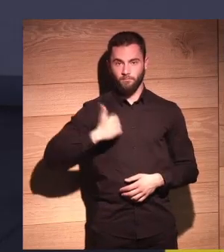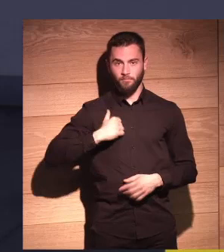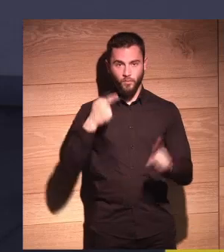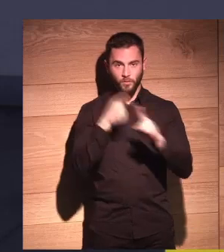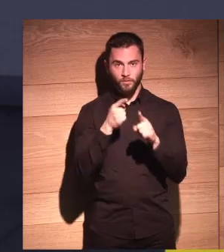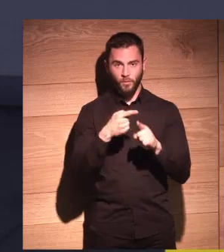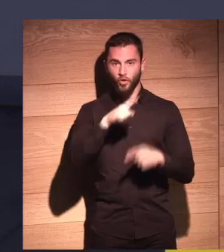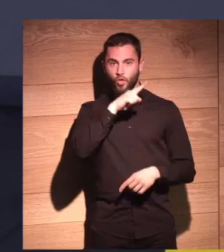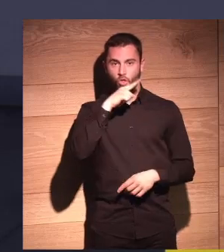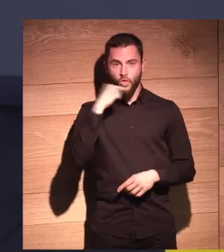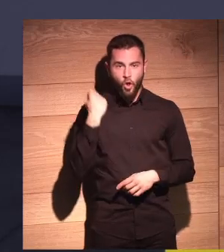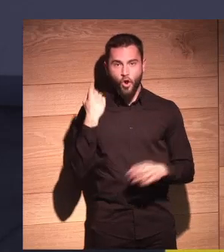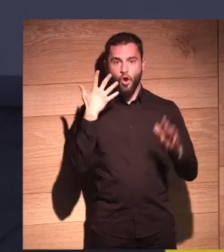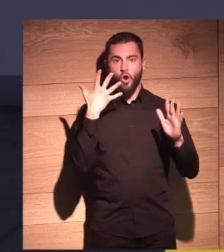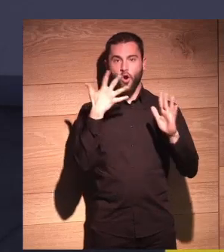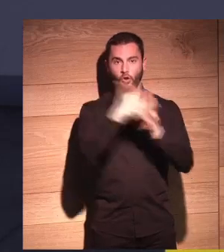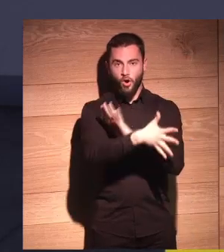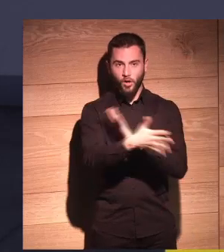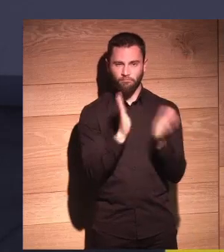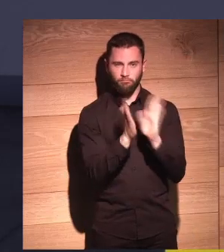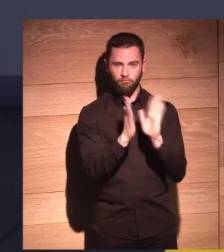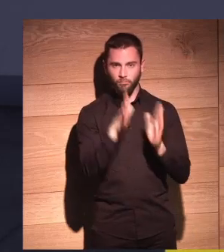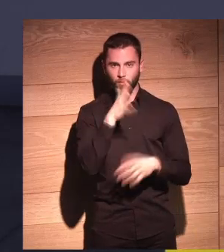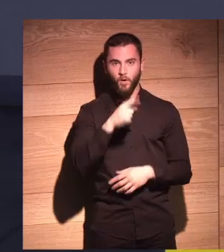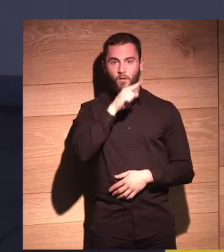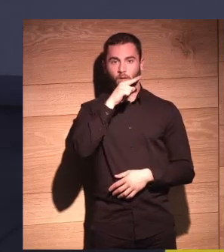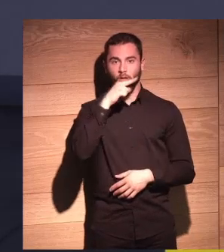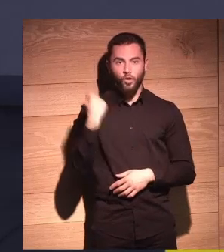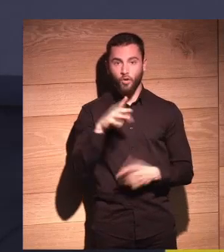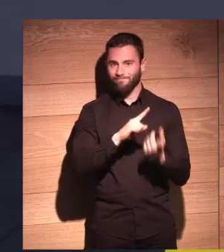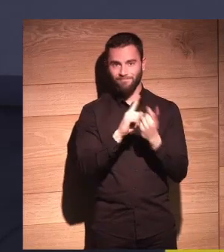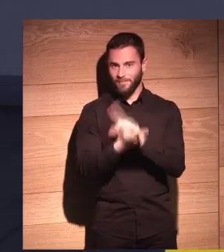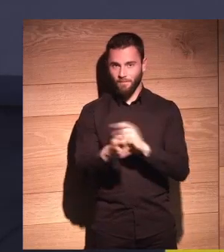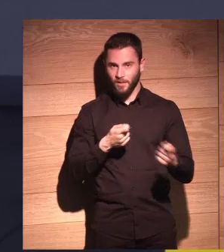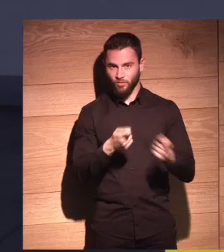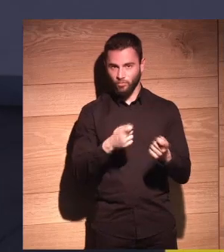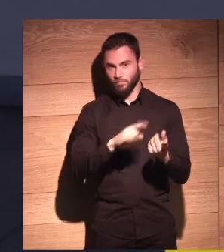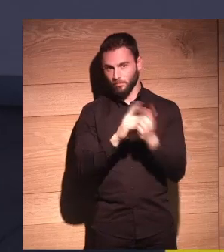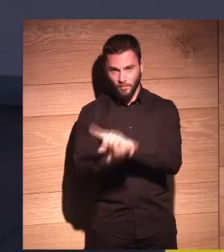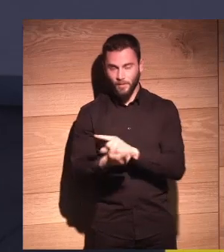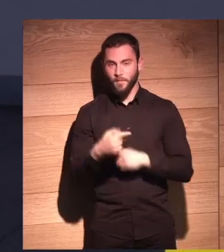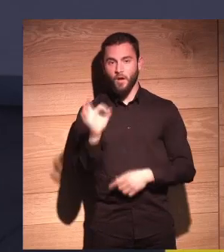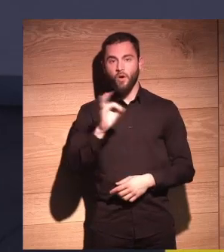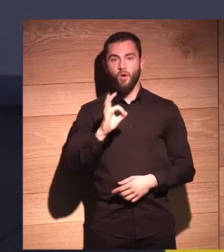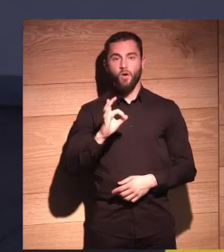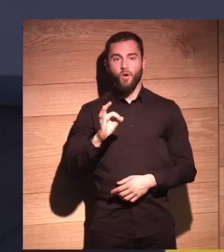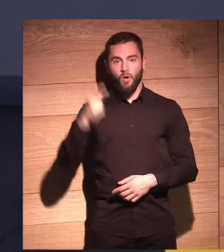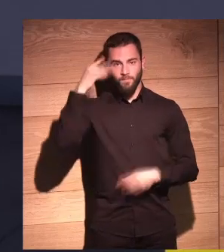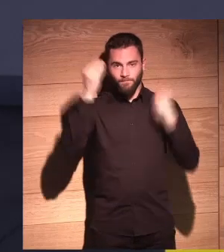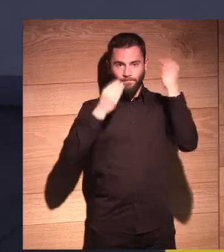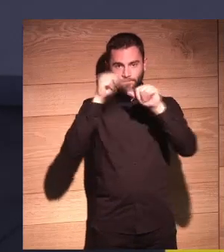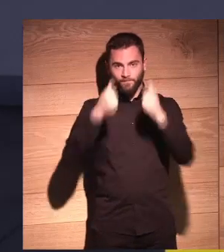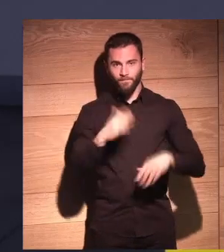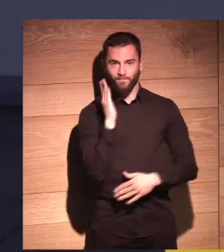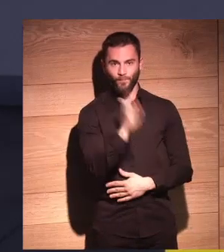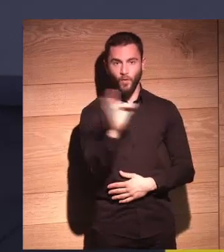tratamiento del dolor crónico porque modifica el umbral de dolor, o tiene impacto en la cognición, o